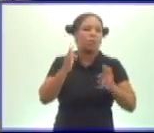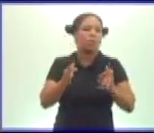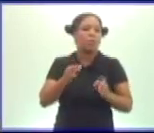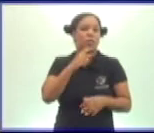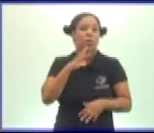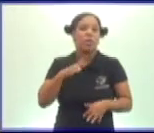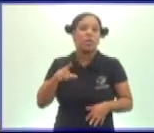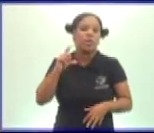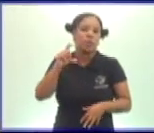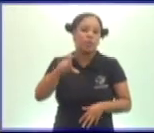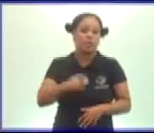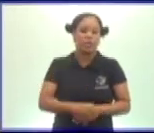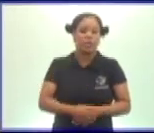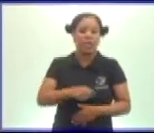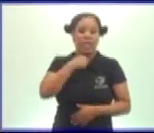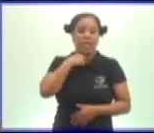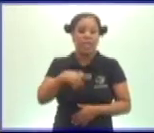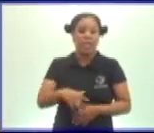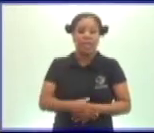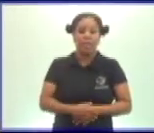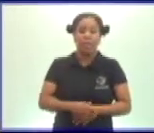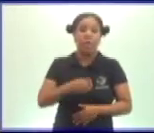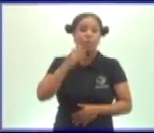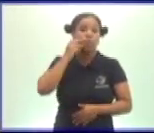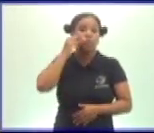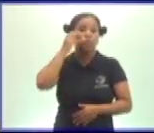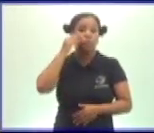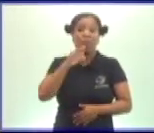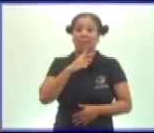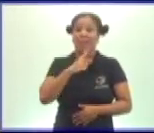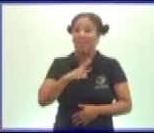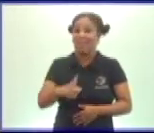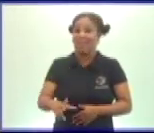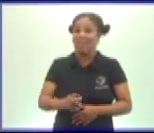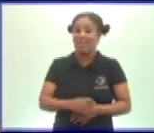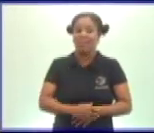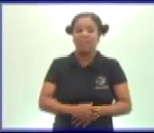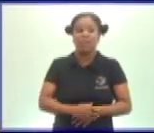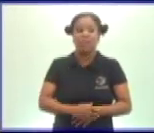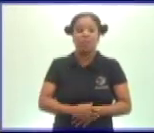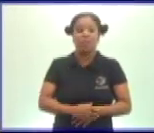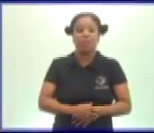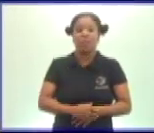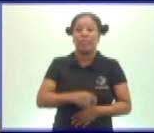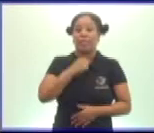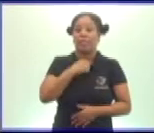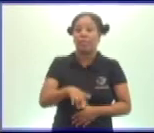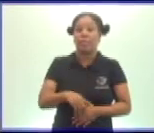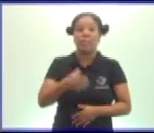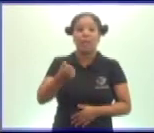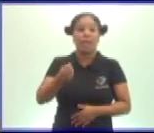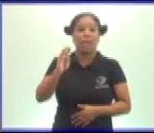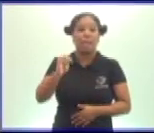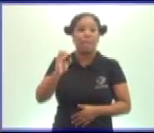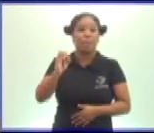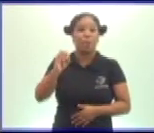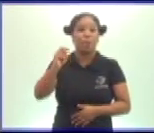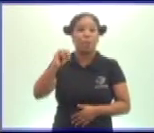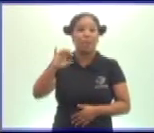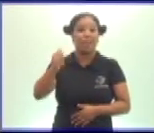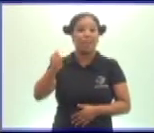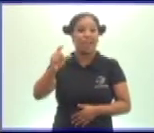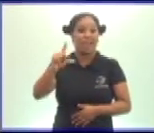al final. Por ejemplo, el gas en líquido. Un ejemplo de esto es el amoníaco. Una disolución de